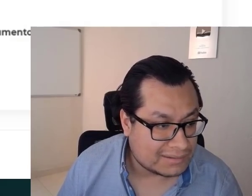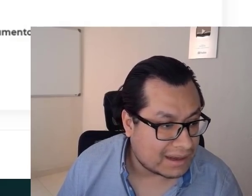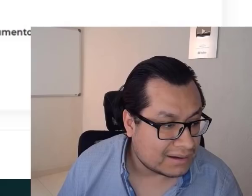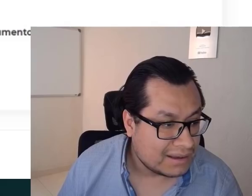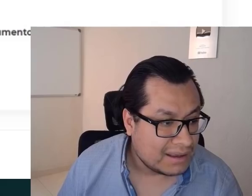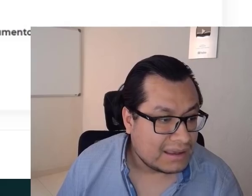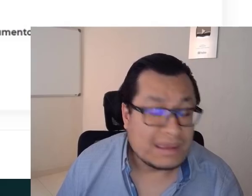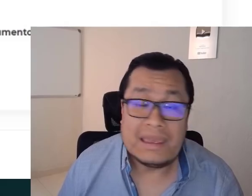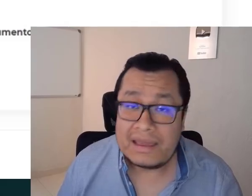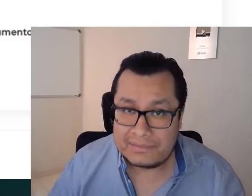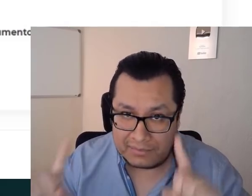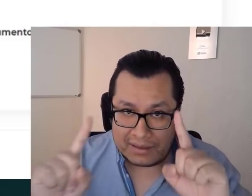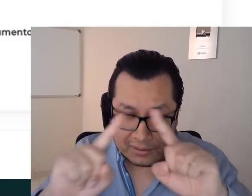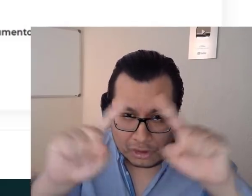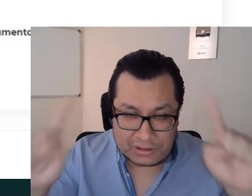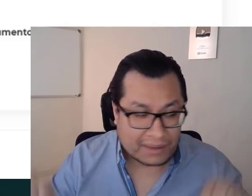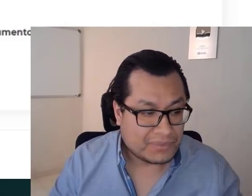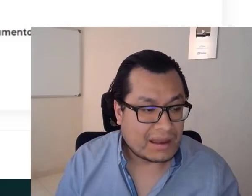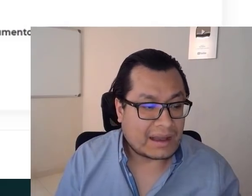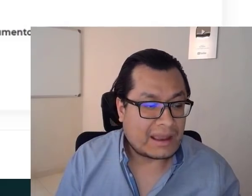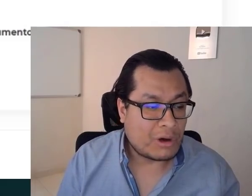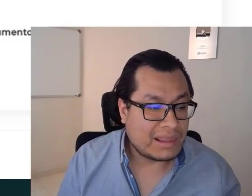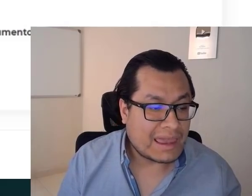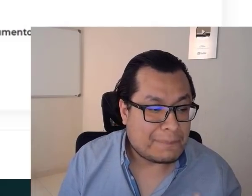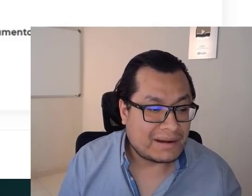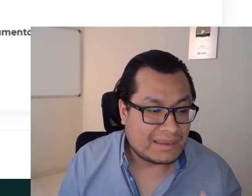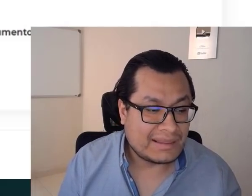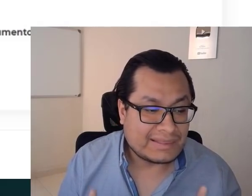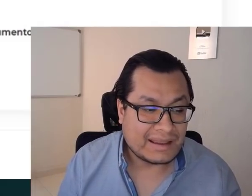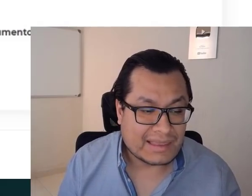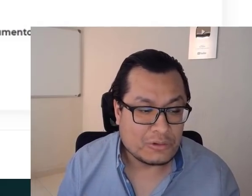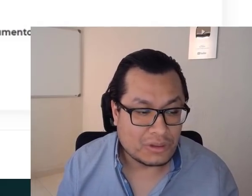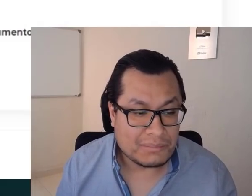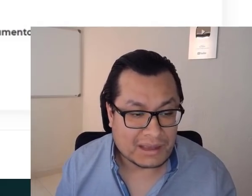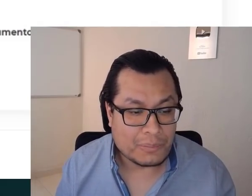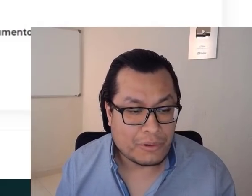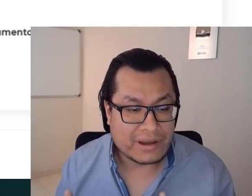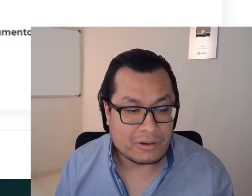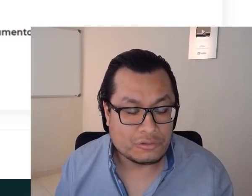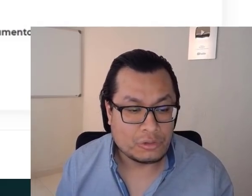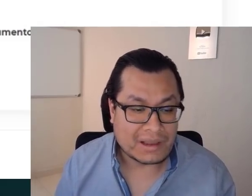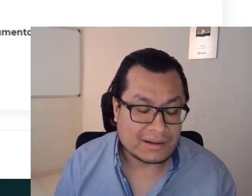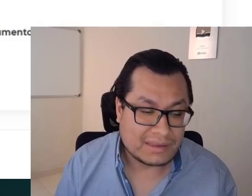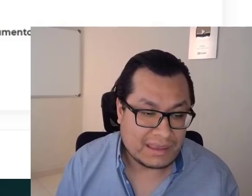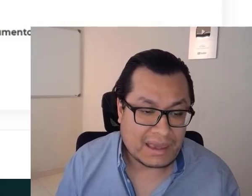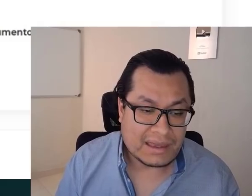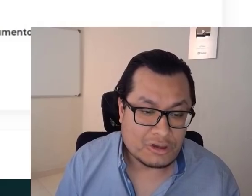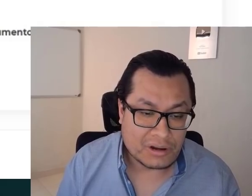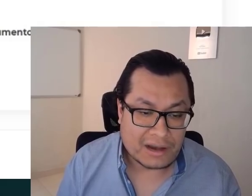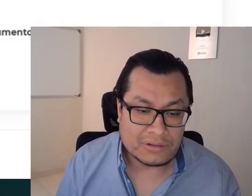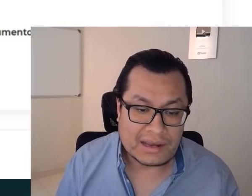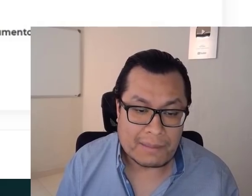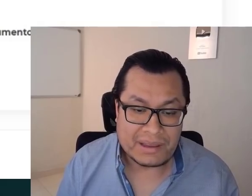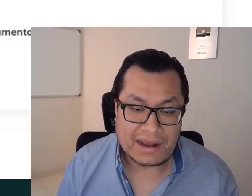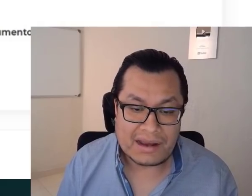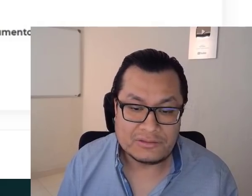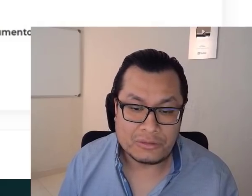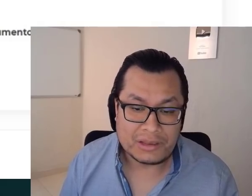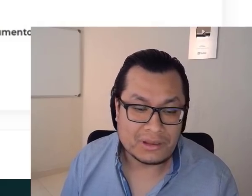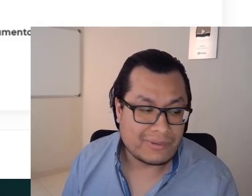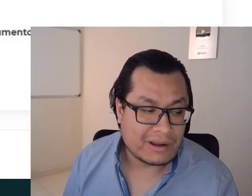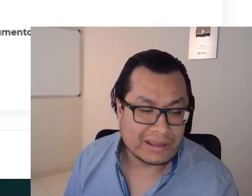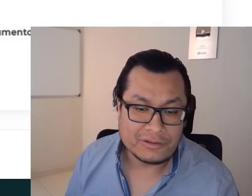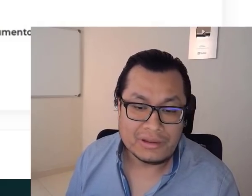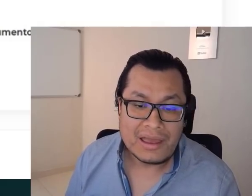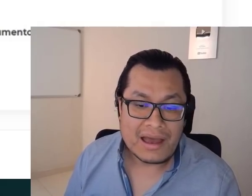finalizar y nota recuerde que a partir del 31 de mayo podrá consultar día y horario en el que aplicará el